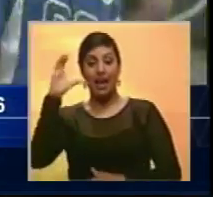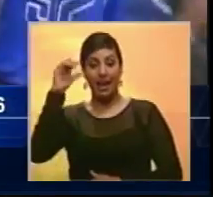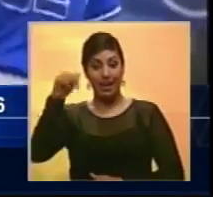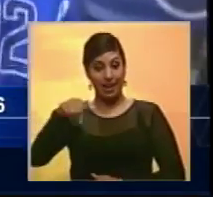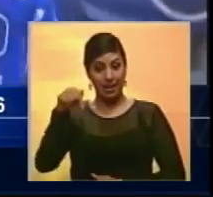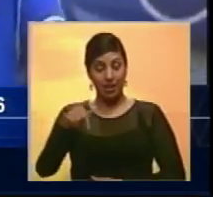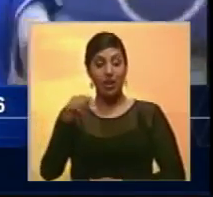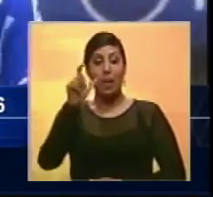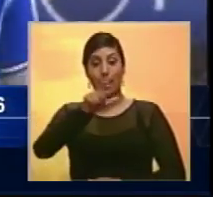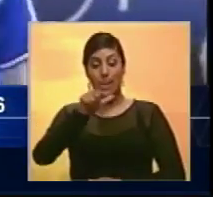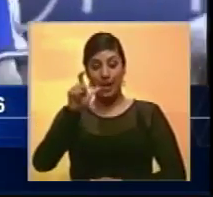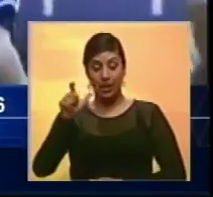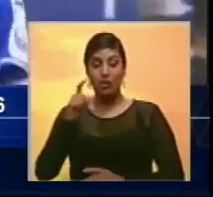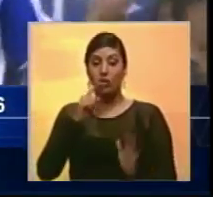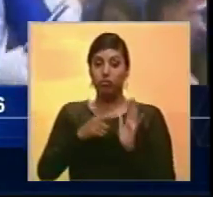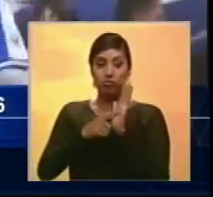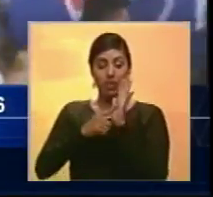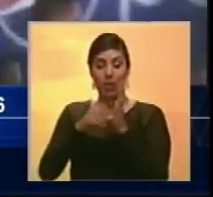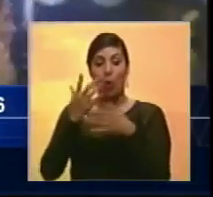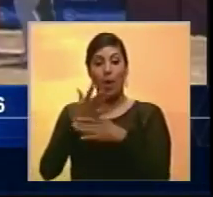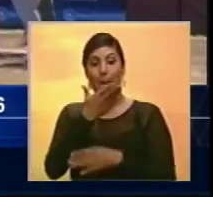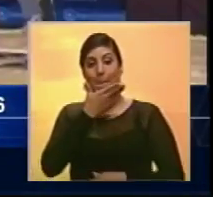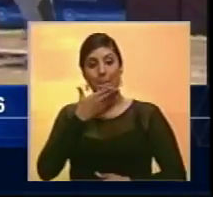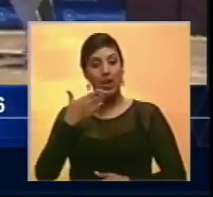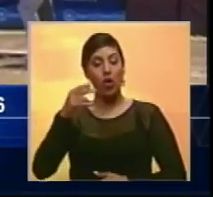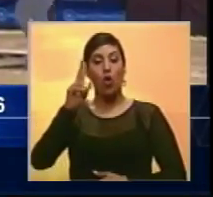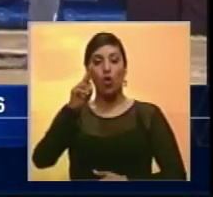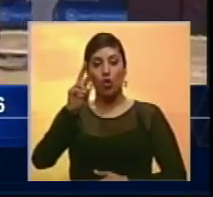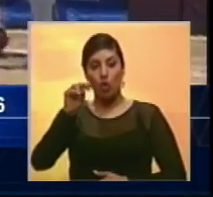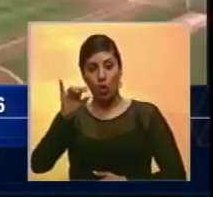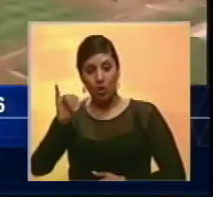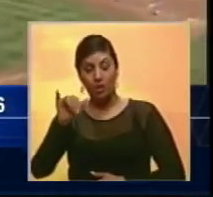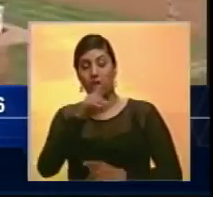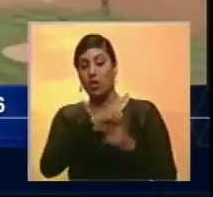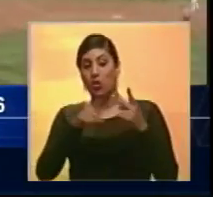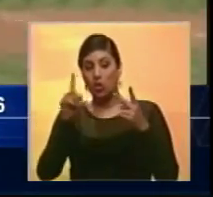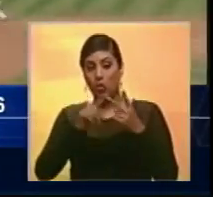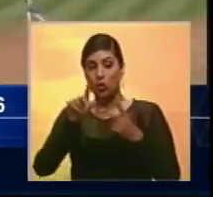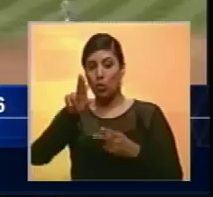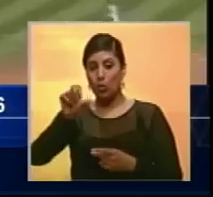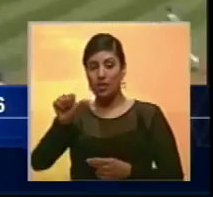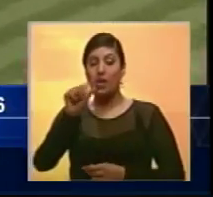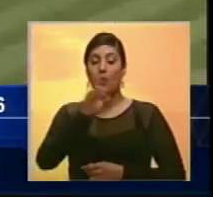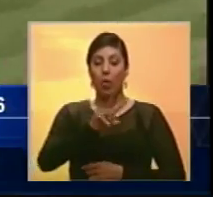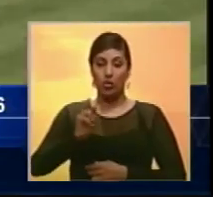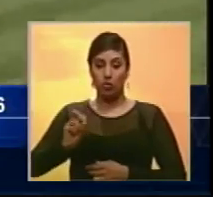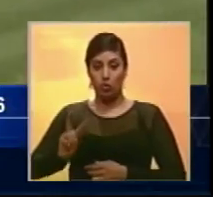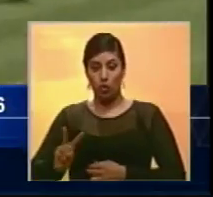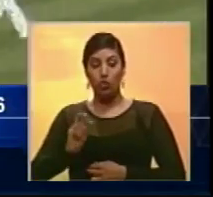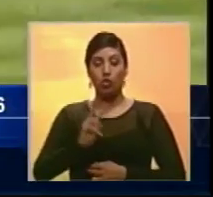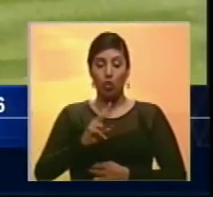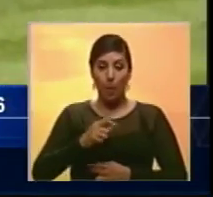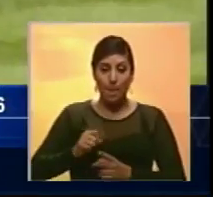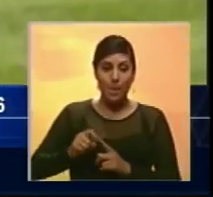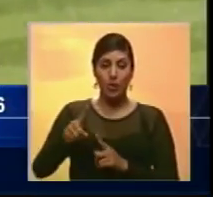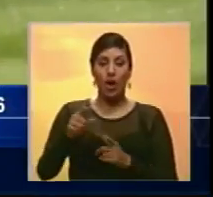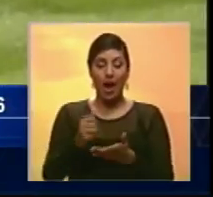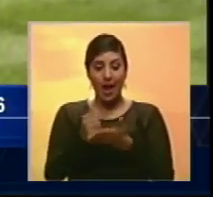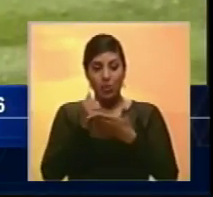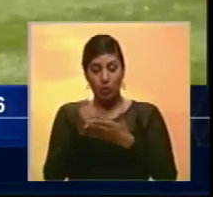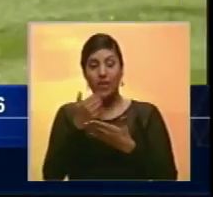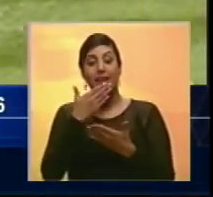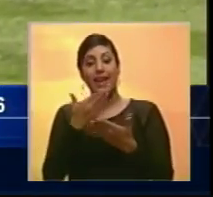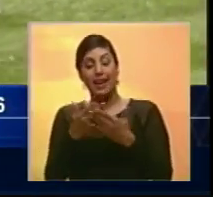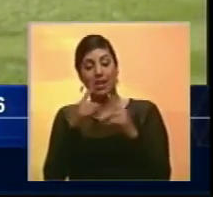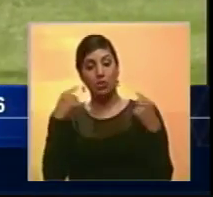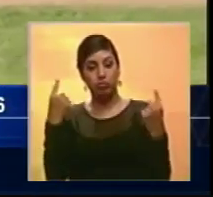Caracas. Los turcos destacaron Ronnie Cedeño y Luis Rodríguez. El shortstop se fue de 4-2 con 2 anotadas y 1 impulsada